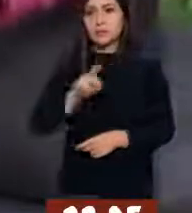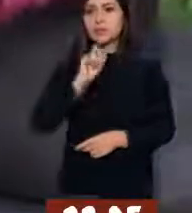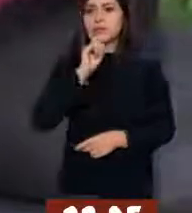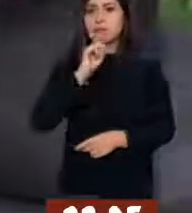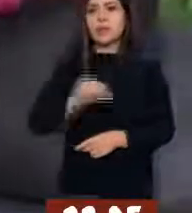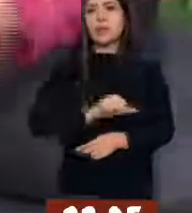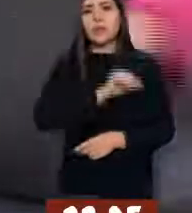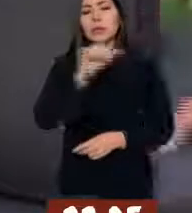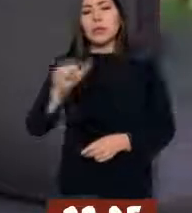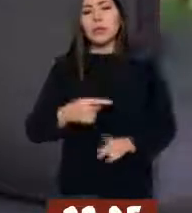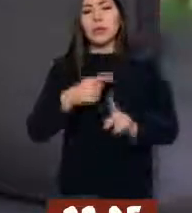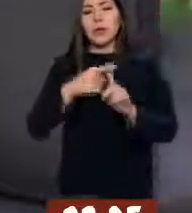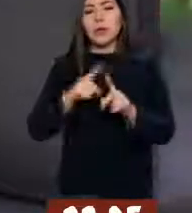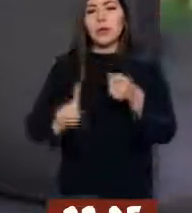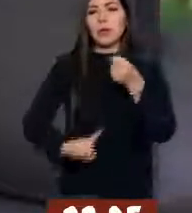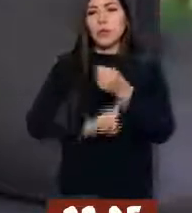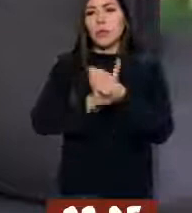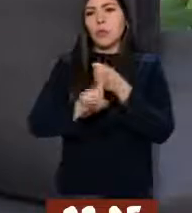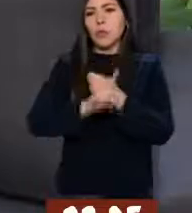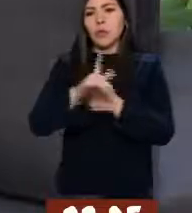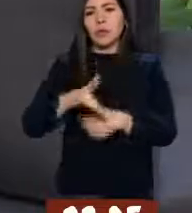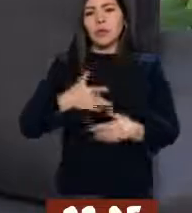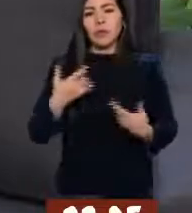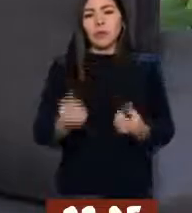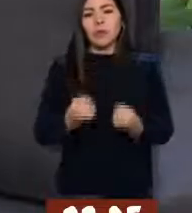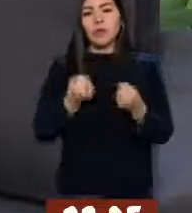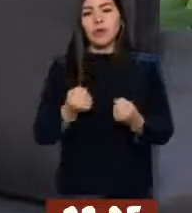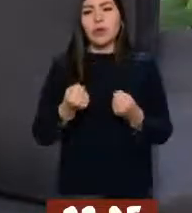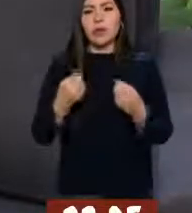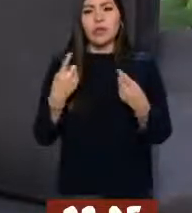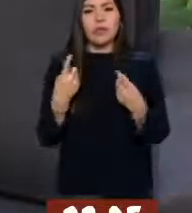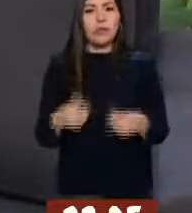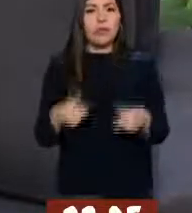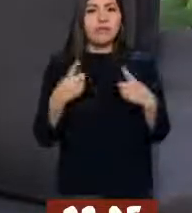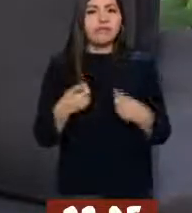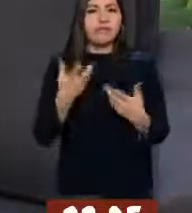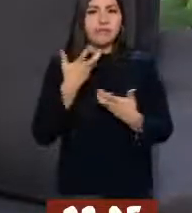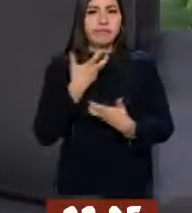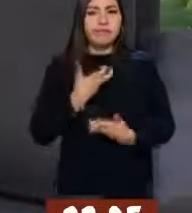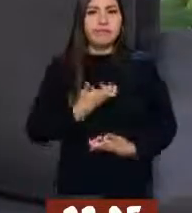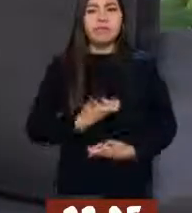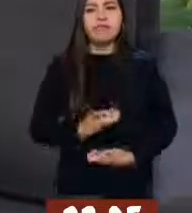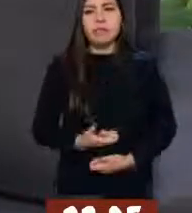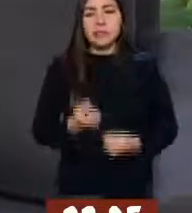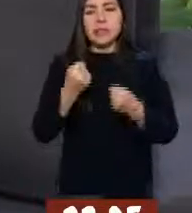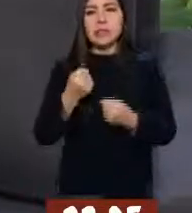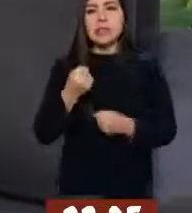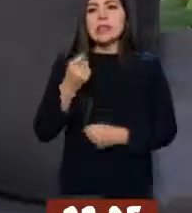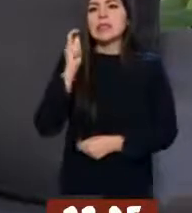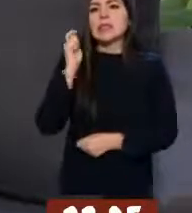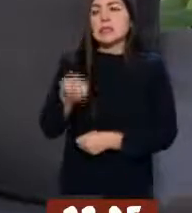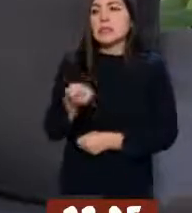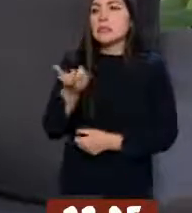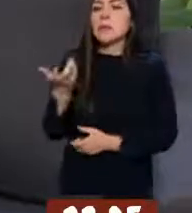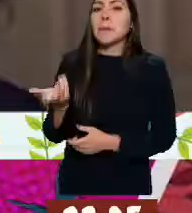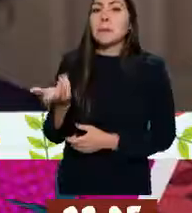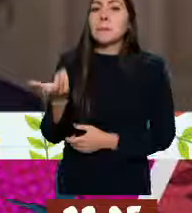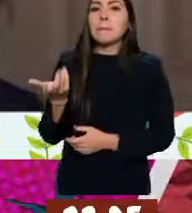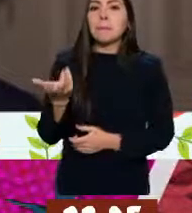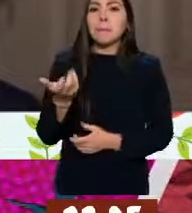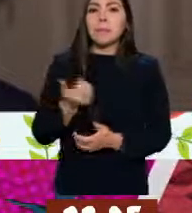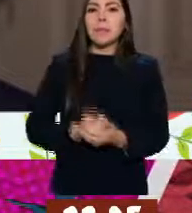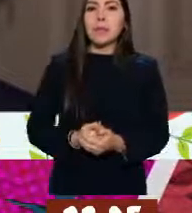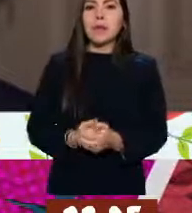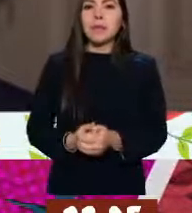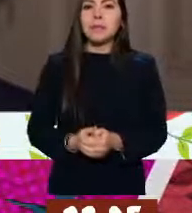problema muy, muy doloroso que tiene que ver con la realidad de pues